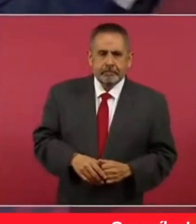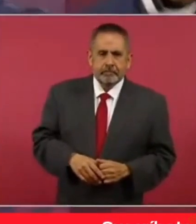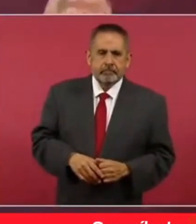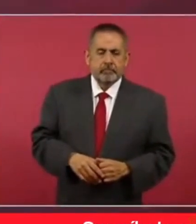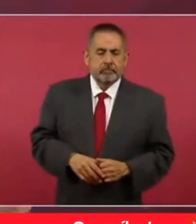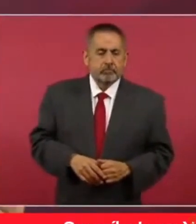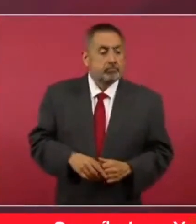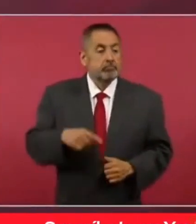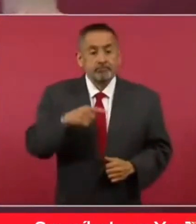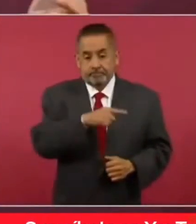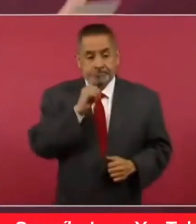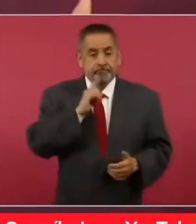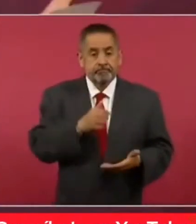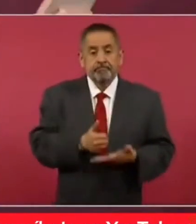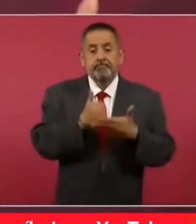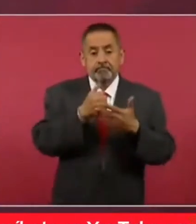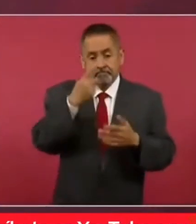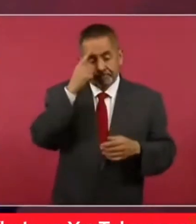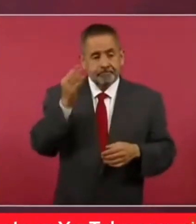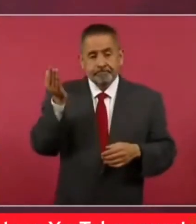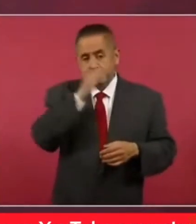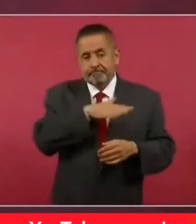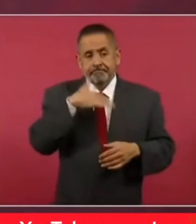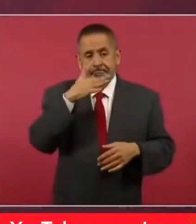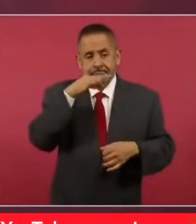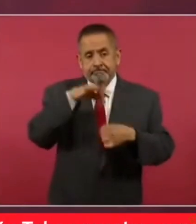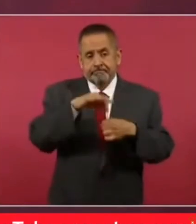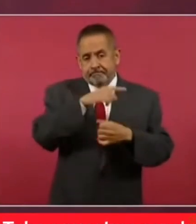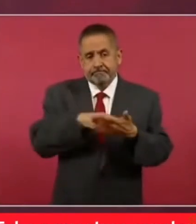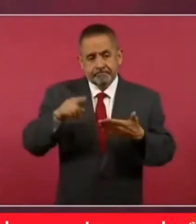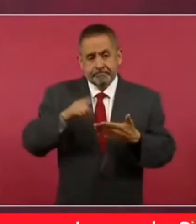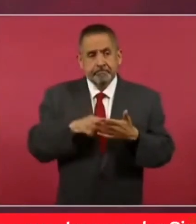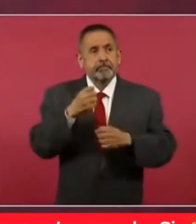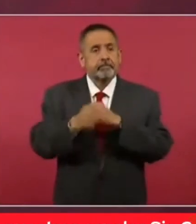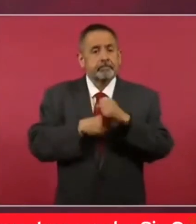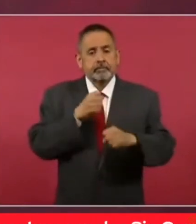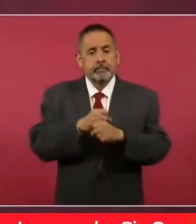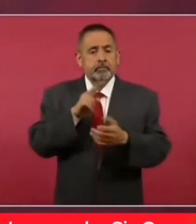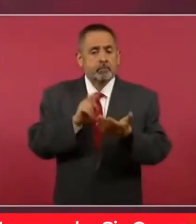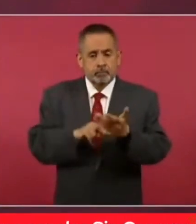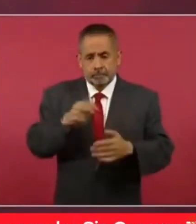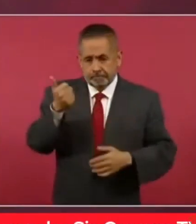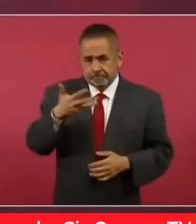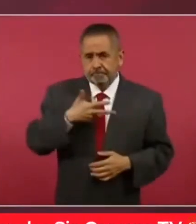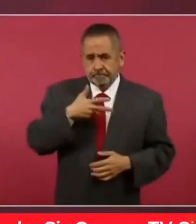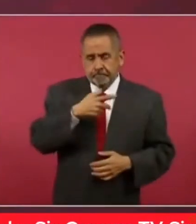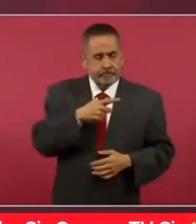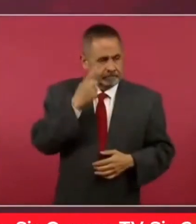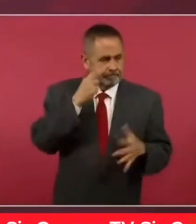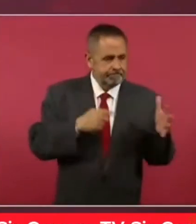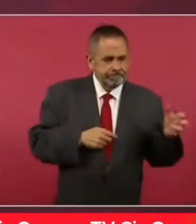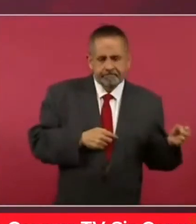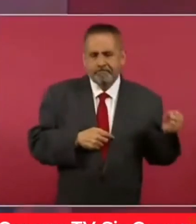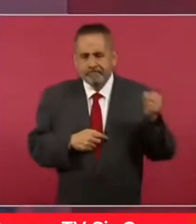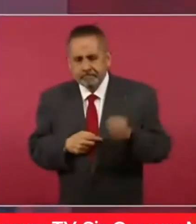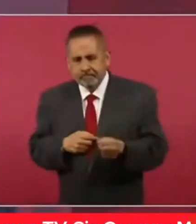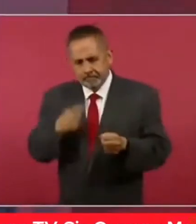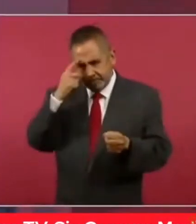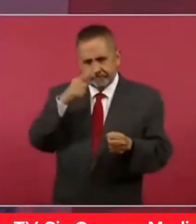Ella ayudó en el fraude electoral del 2006 para imponer a Felipe